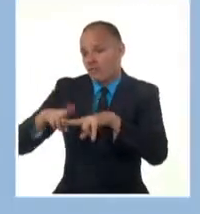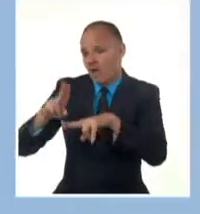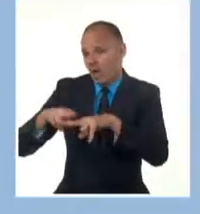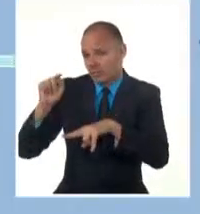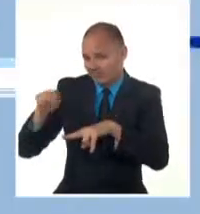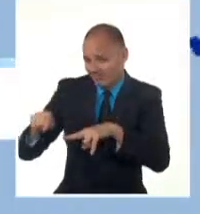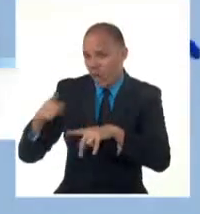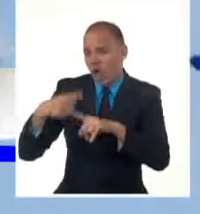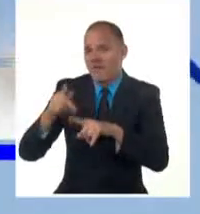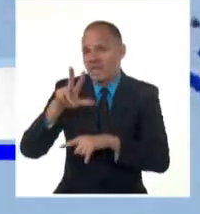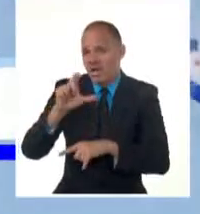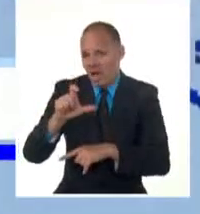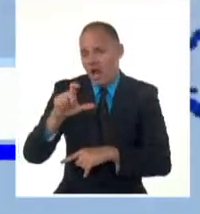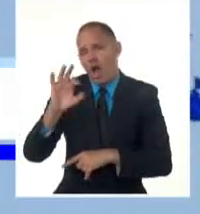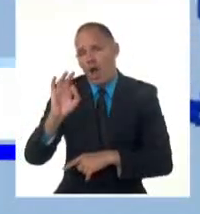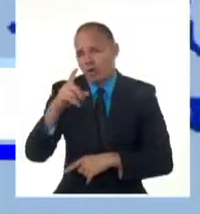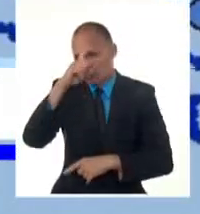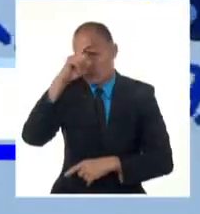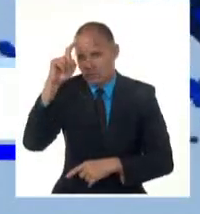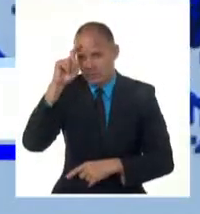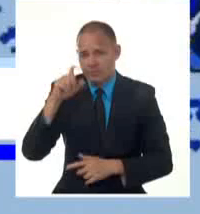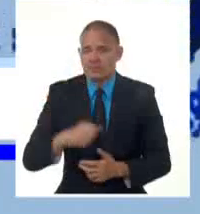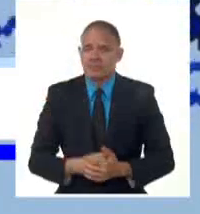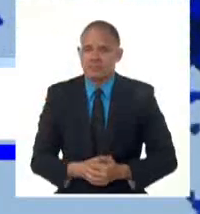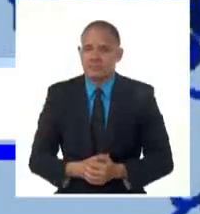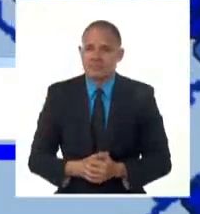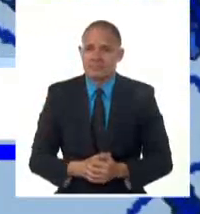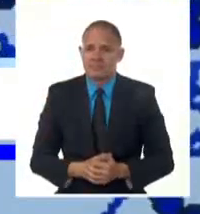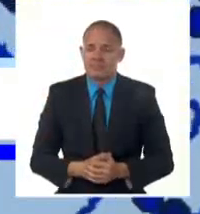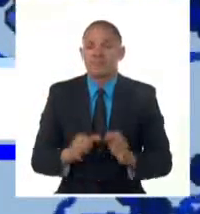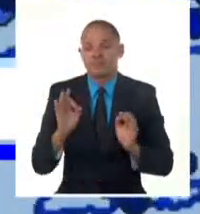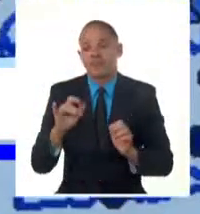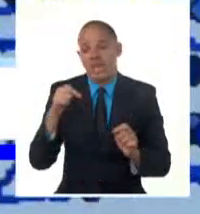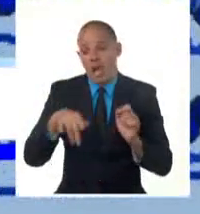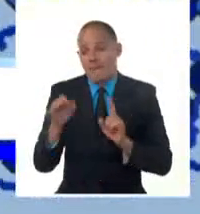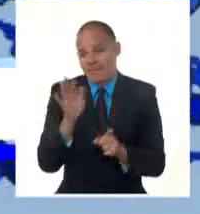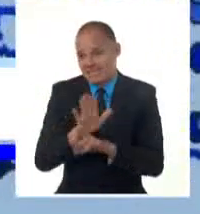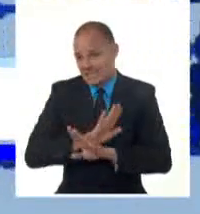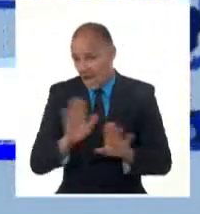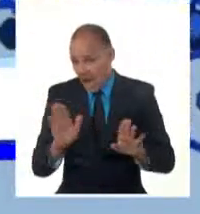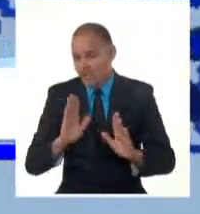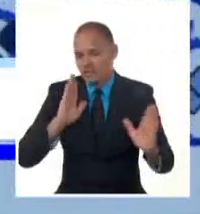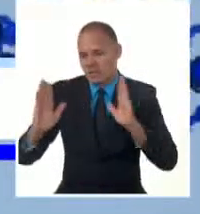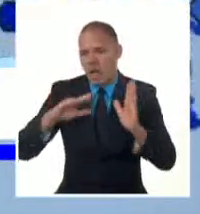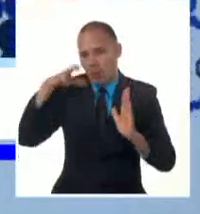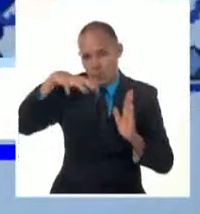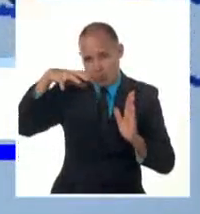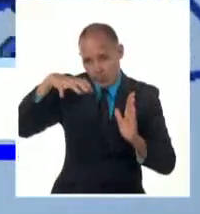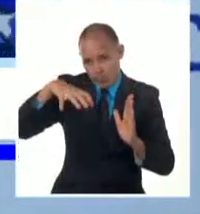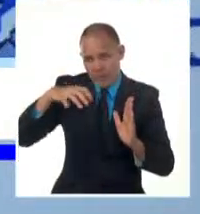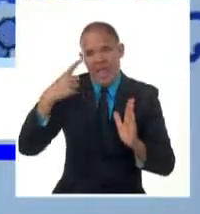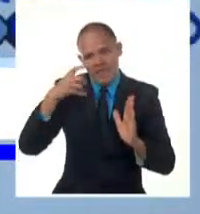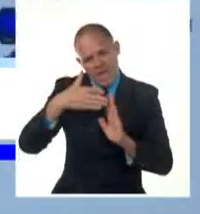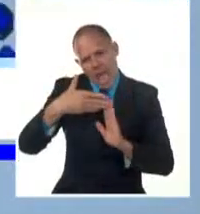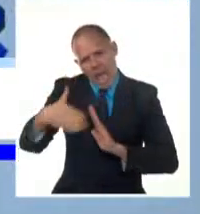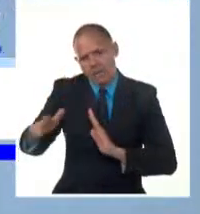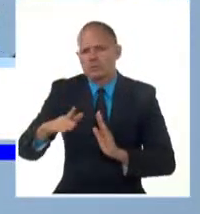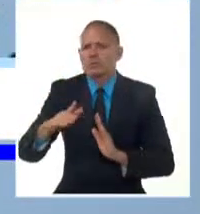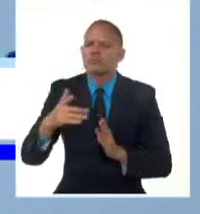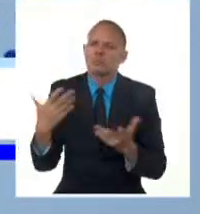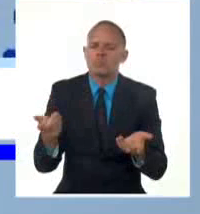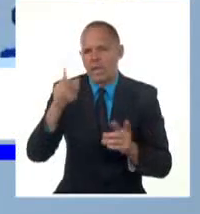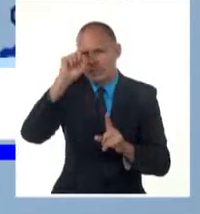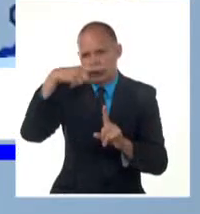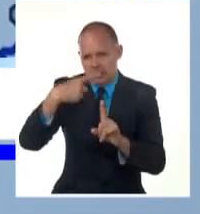Villa Clara y Santi Spíritus. Estamos al inicio de la temporada lluviosa, o sea, quedan incluso los meses principales, queda